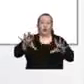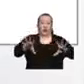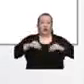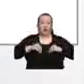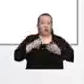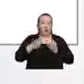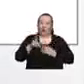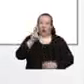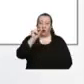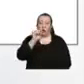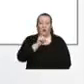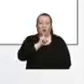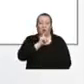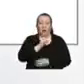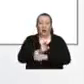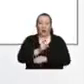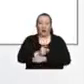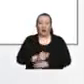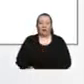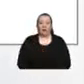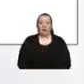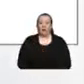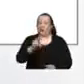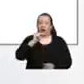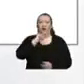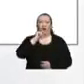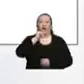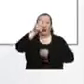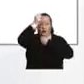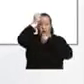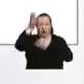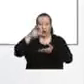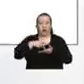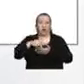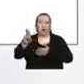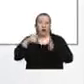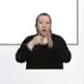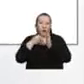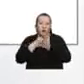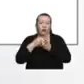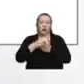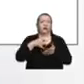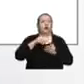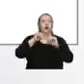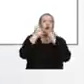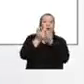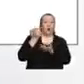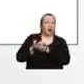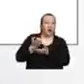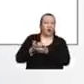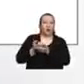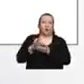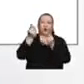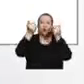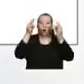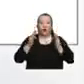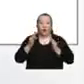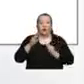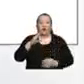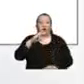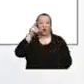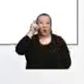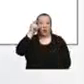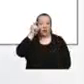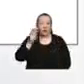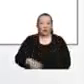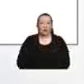dado información de pagos de impuestos de grupos económicos de la cuenta de lazo por eso que dicen